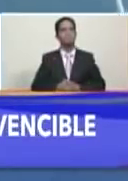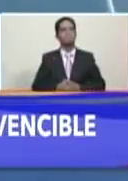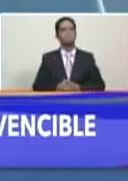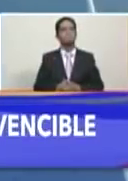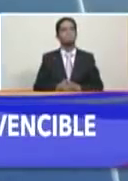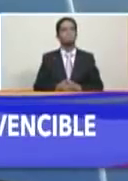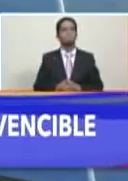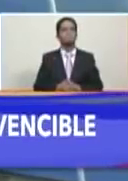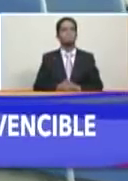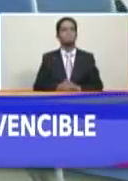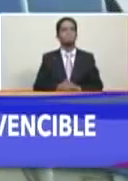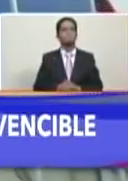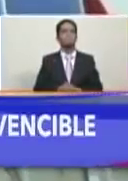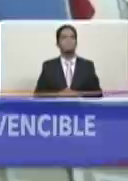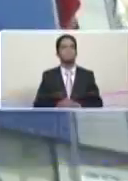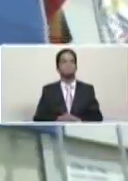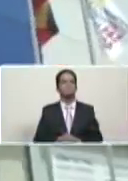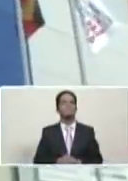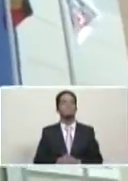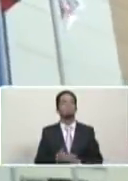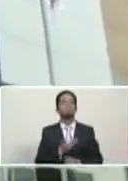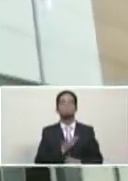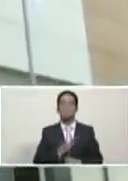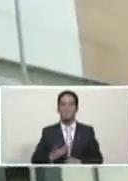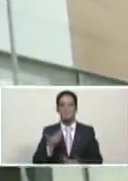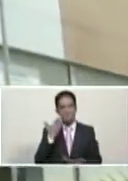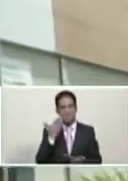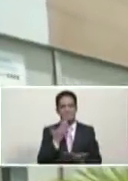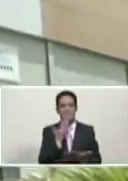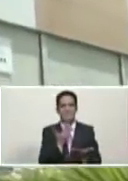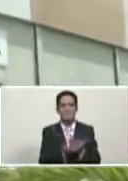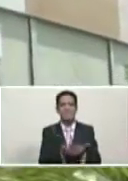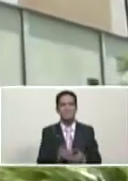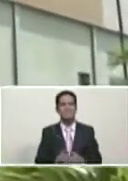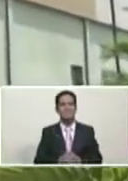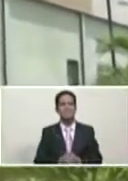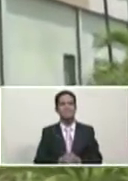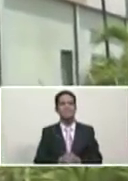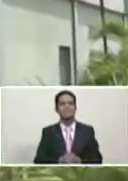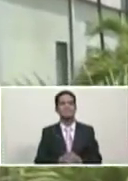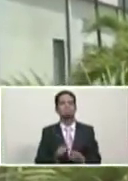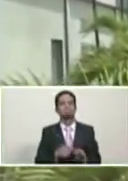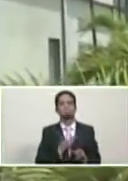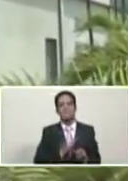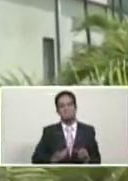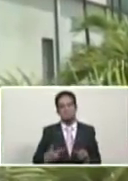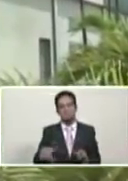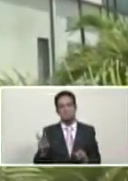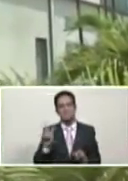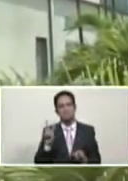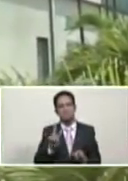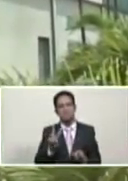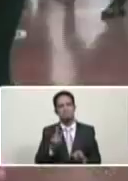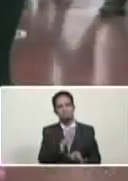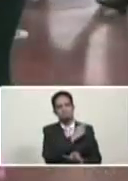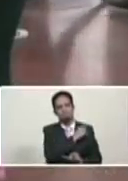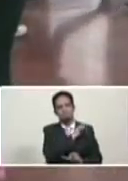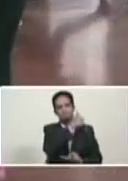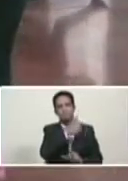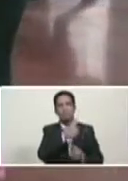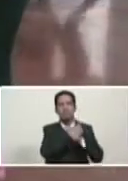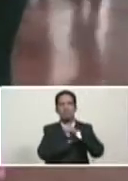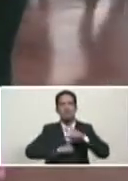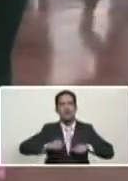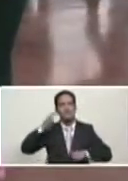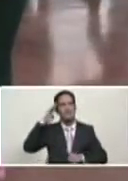adelante. Señor presidente Nicolás Maduro, presidente de la República Bolivariana de Venezuela, comandante en jefe de la Fuerza Armada